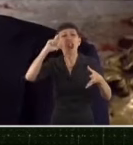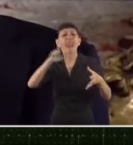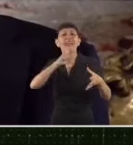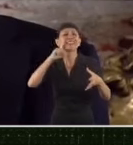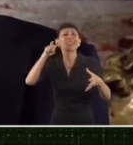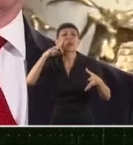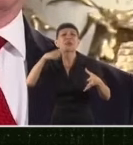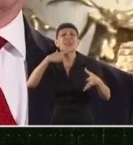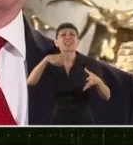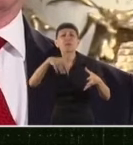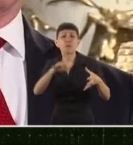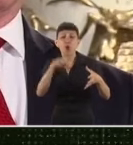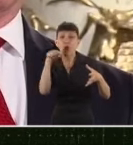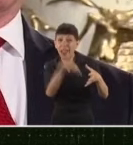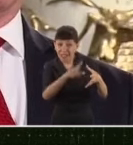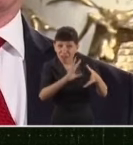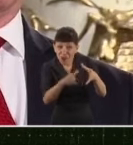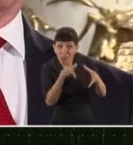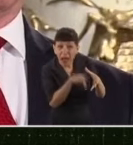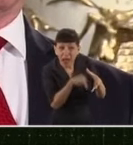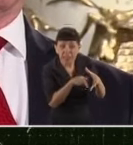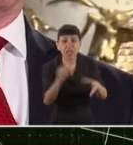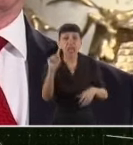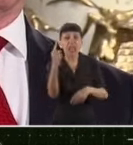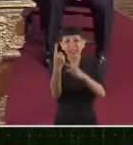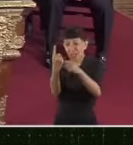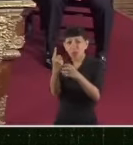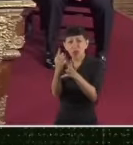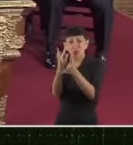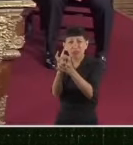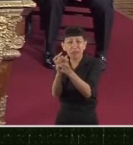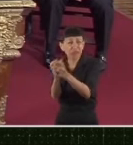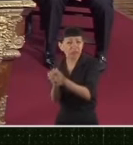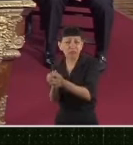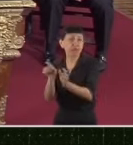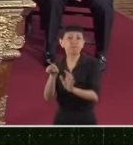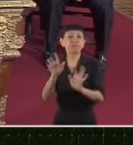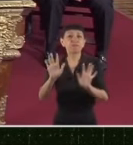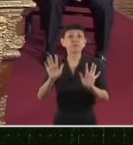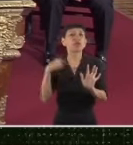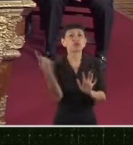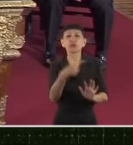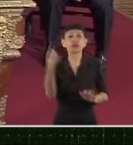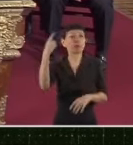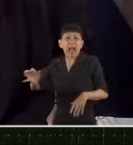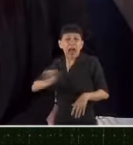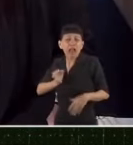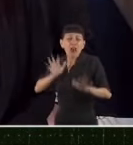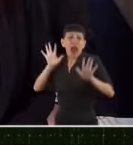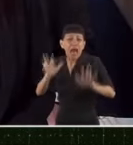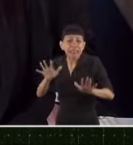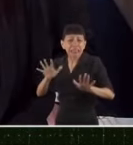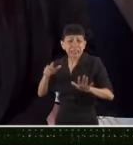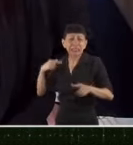sobre el bloque de medidas vinculadas al ecosistema de la comunicación. Los servicios